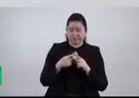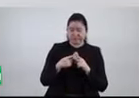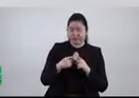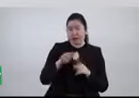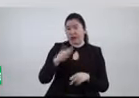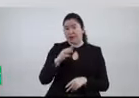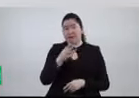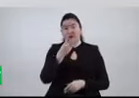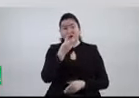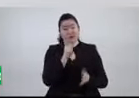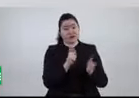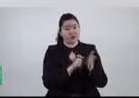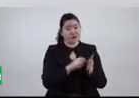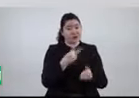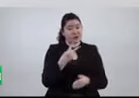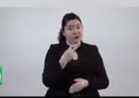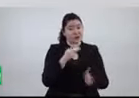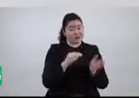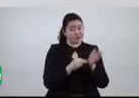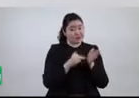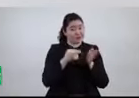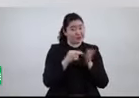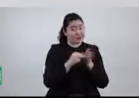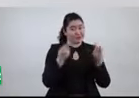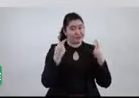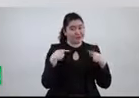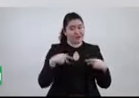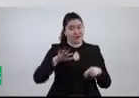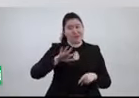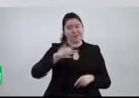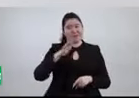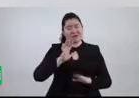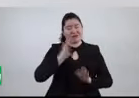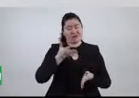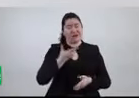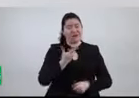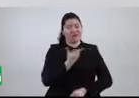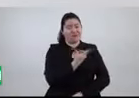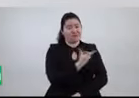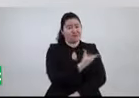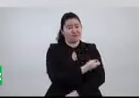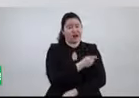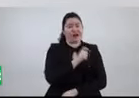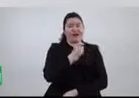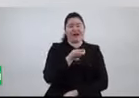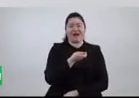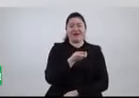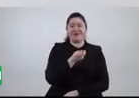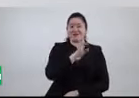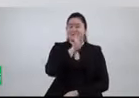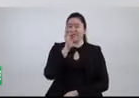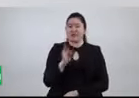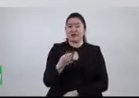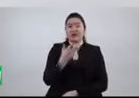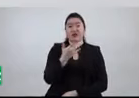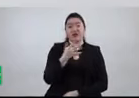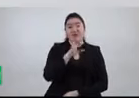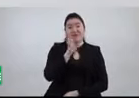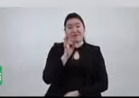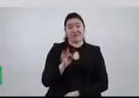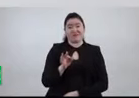Como 3.2 millones de personas más o menos, que representará pues casi el 50% de los adultos de la